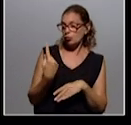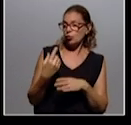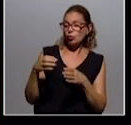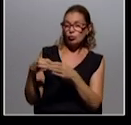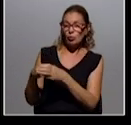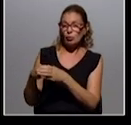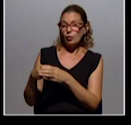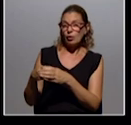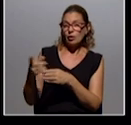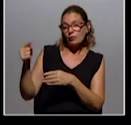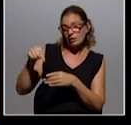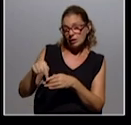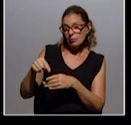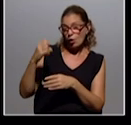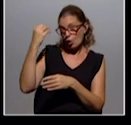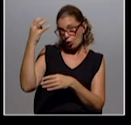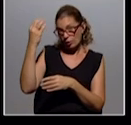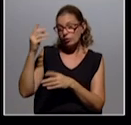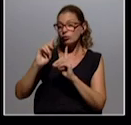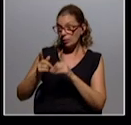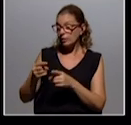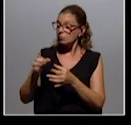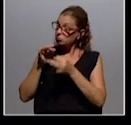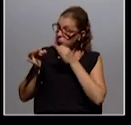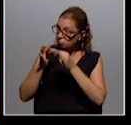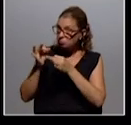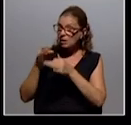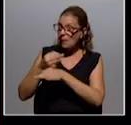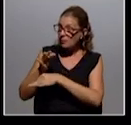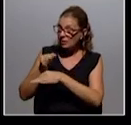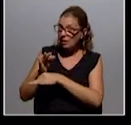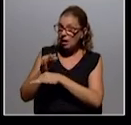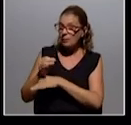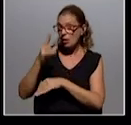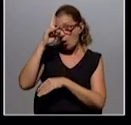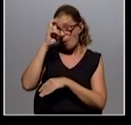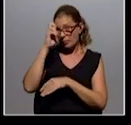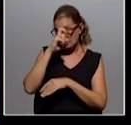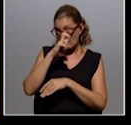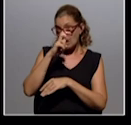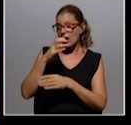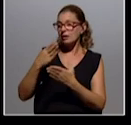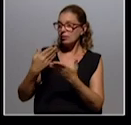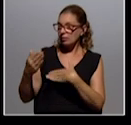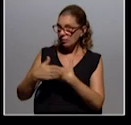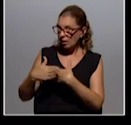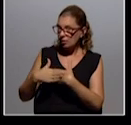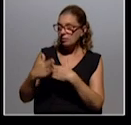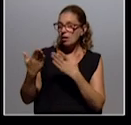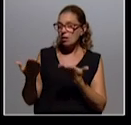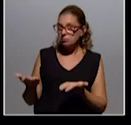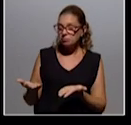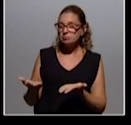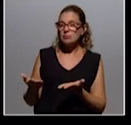los extranjeros participando en esta cumbre, nos advirtieron de que teníamos unos hospitales a nuestra disposición,